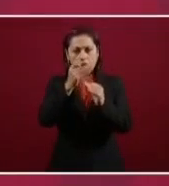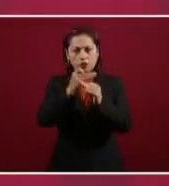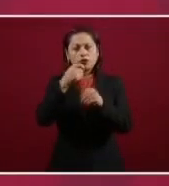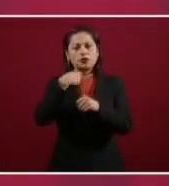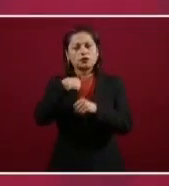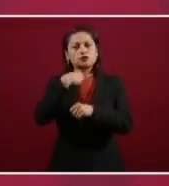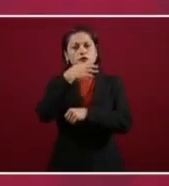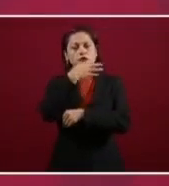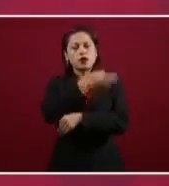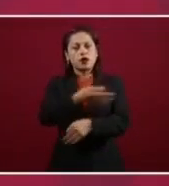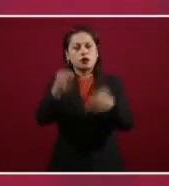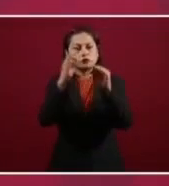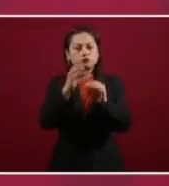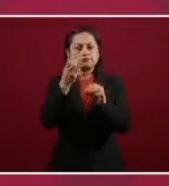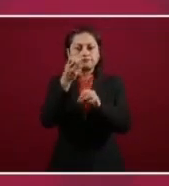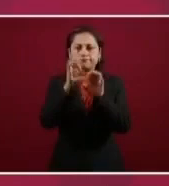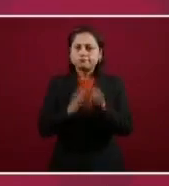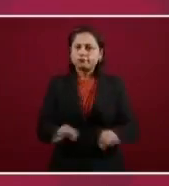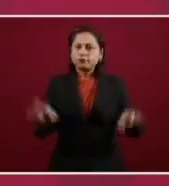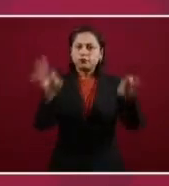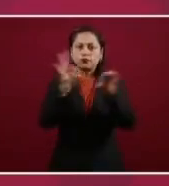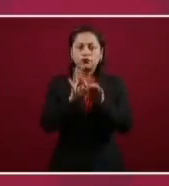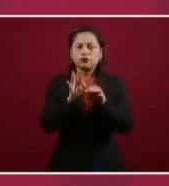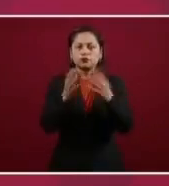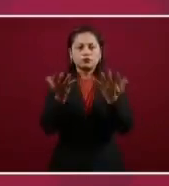ninguna nota diplomática